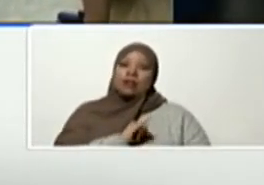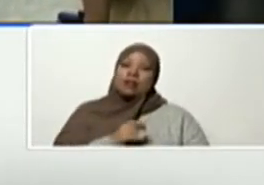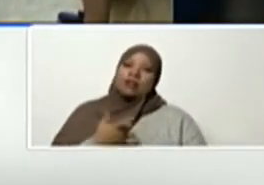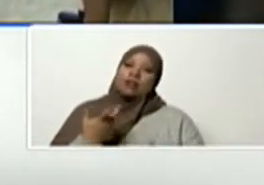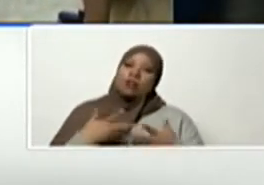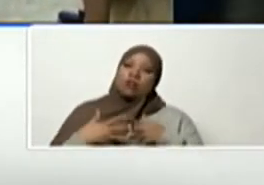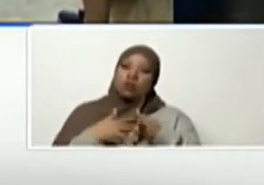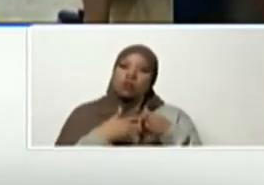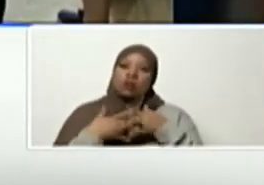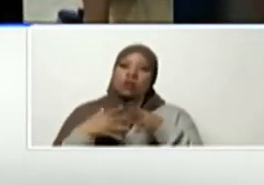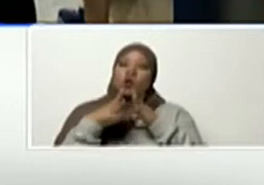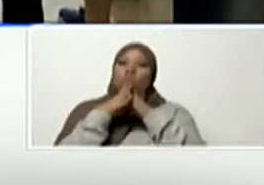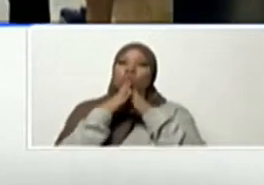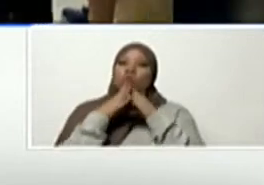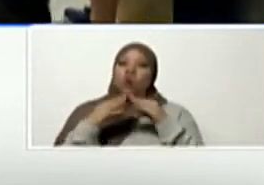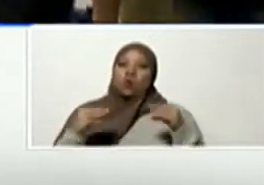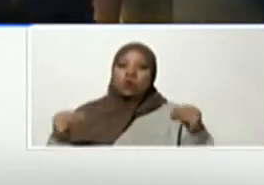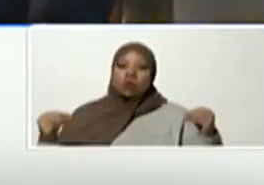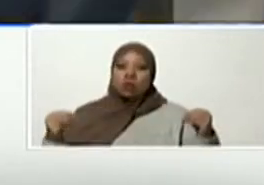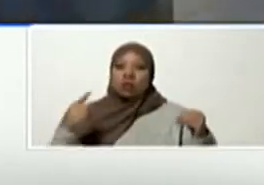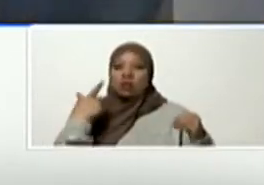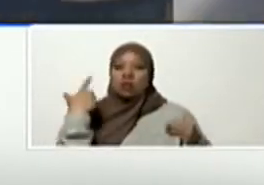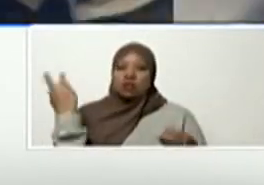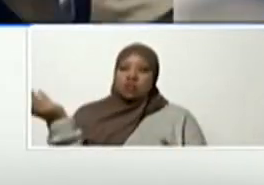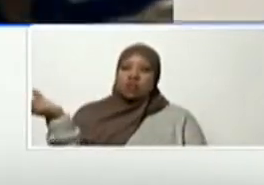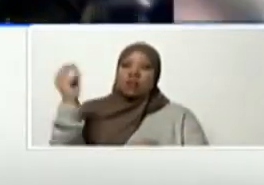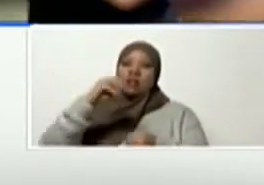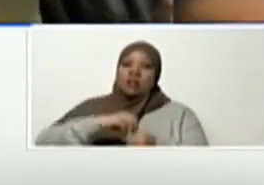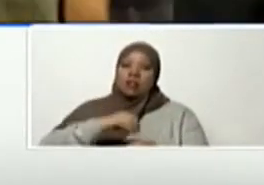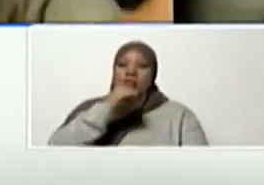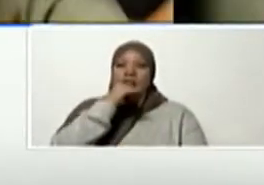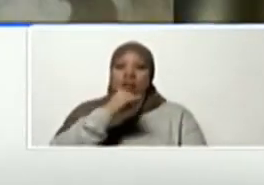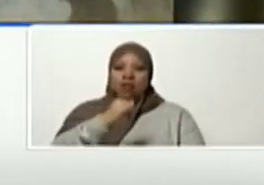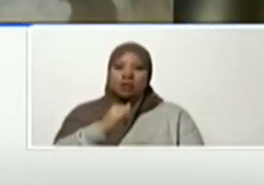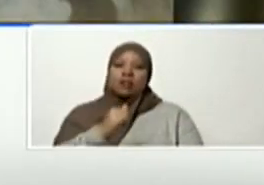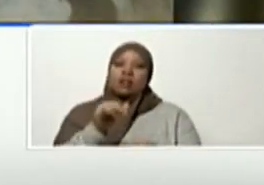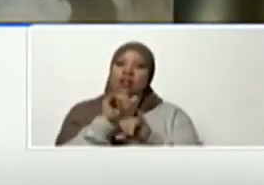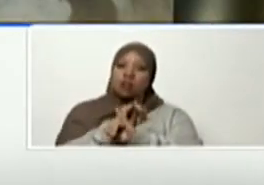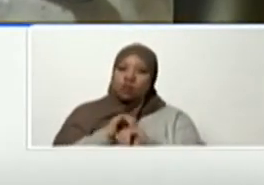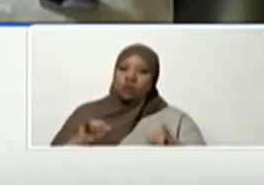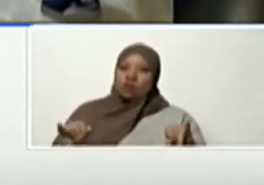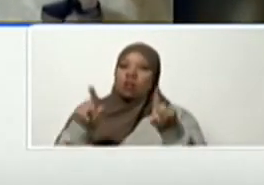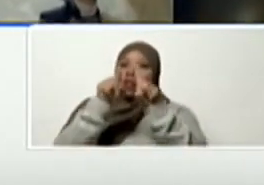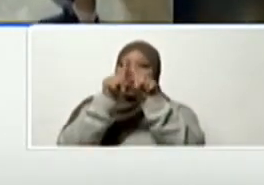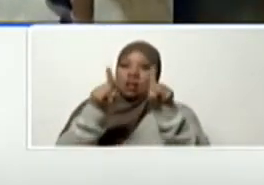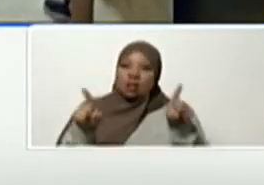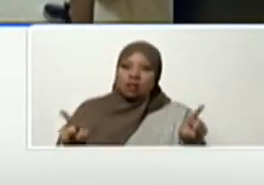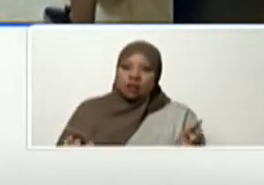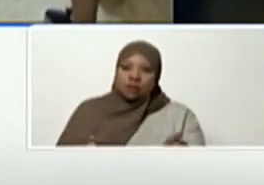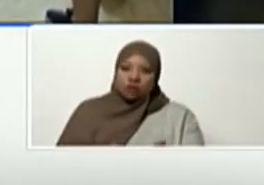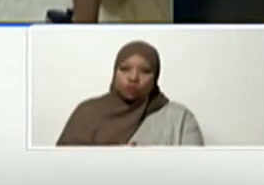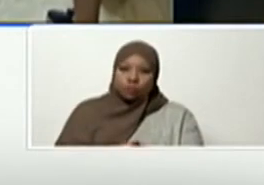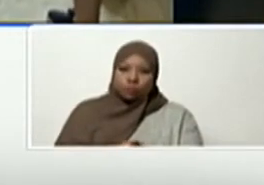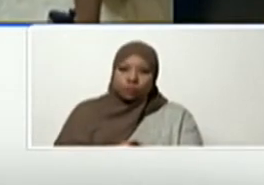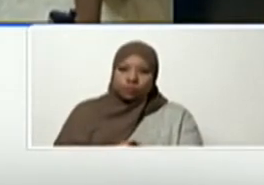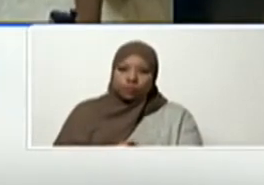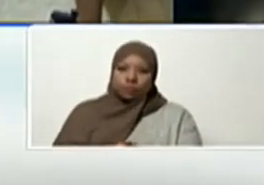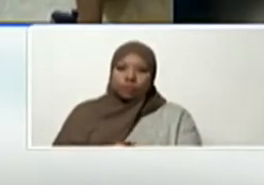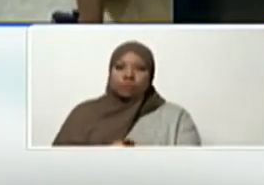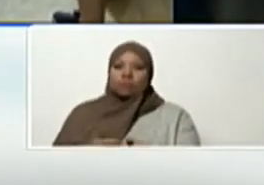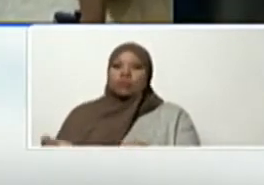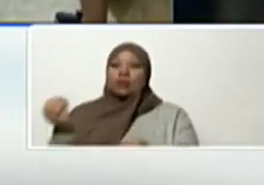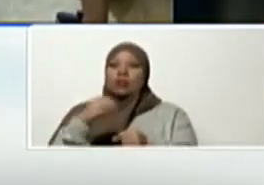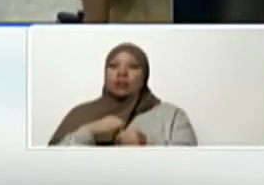Mira, esa toma que ven ahí es dentro de la pirámide de Keops. Mira, dentro